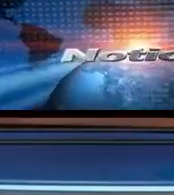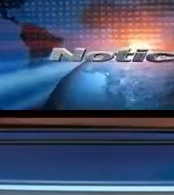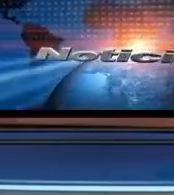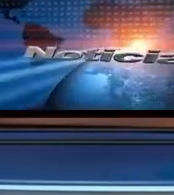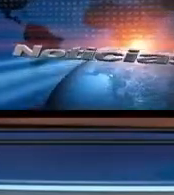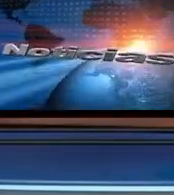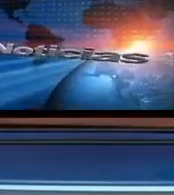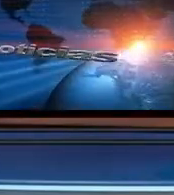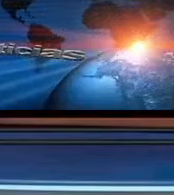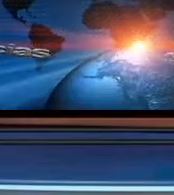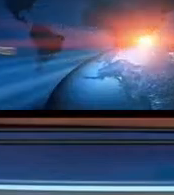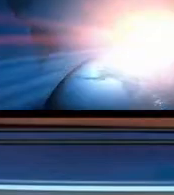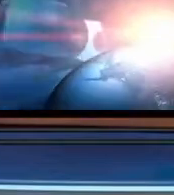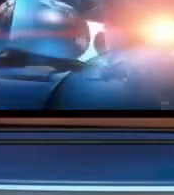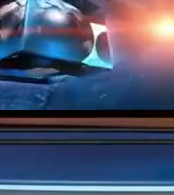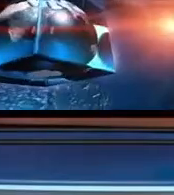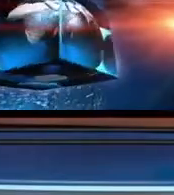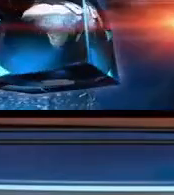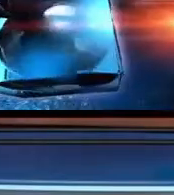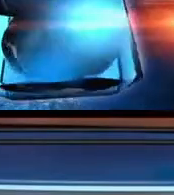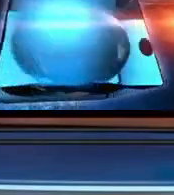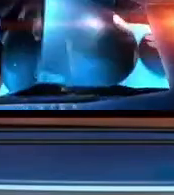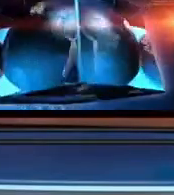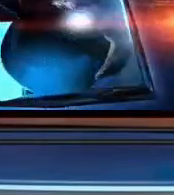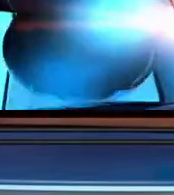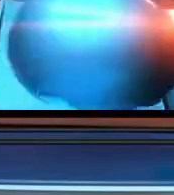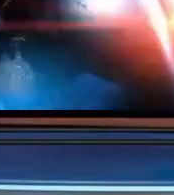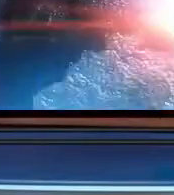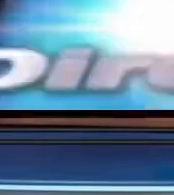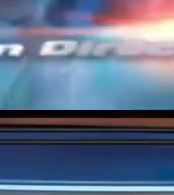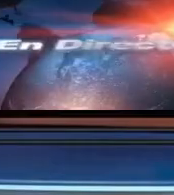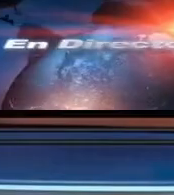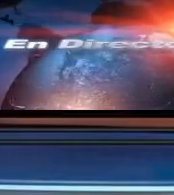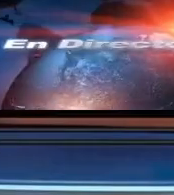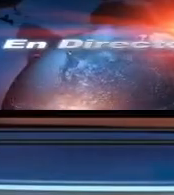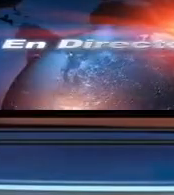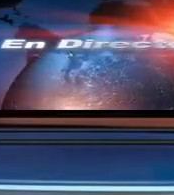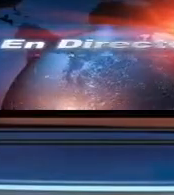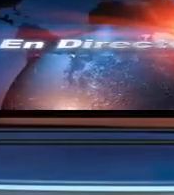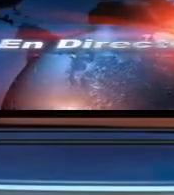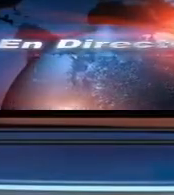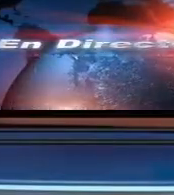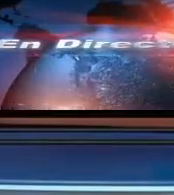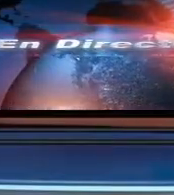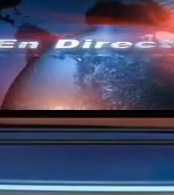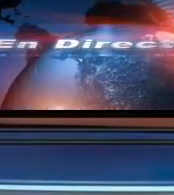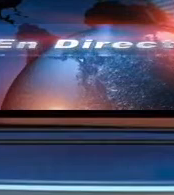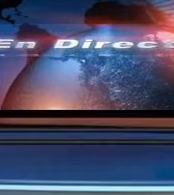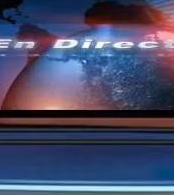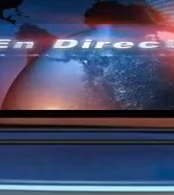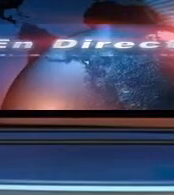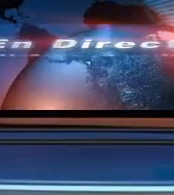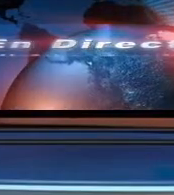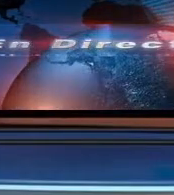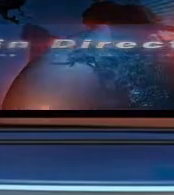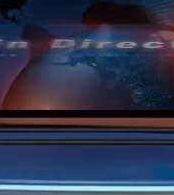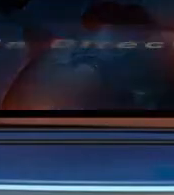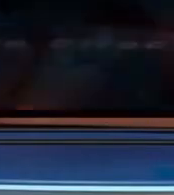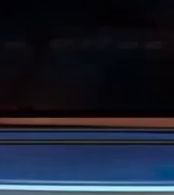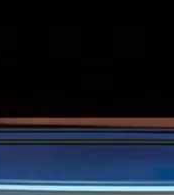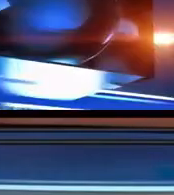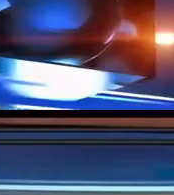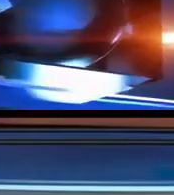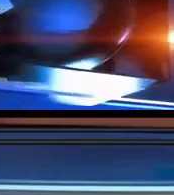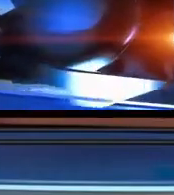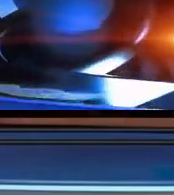gira del presidente Gabriel Boric, que se encuentra en Francia. Fue recibida por la alcaldesa con respecto a estos acuerdos que están firmando y demás,